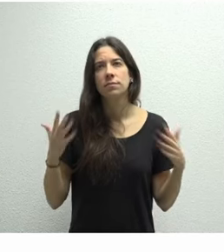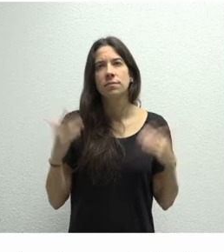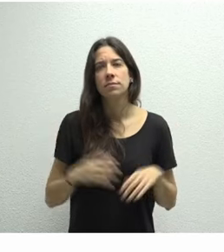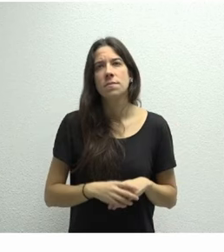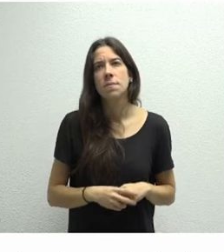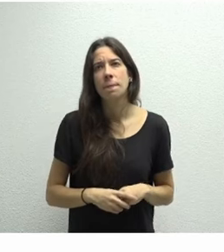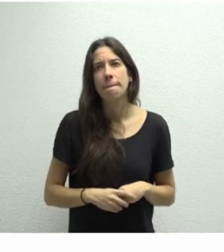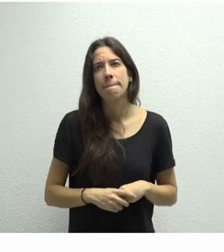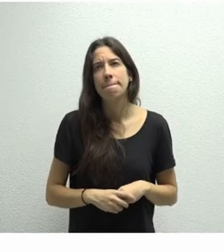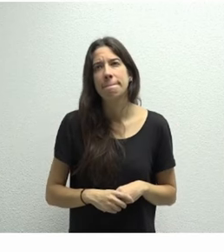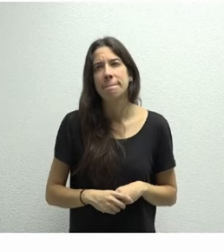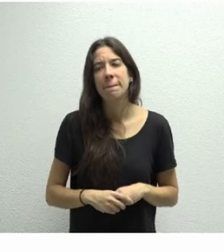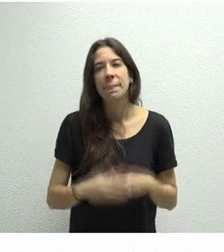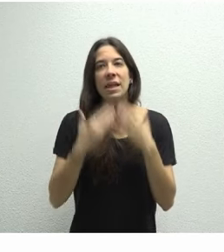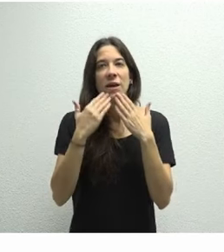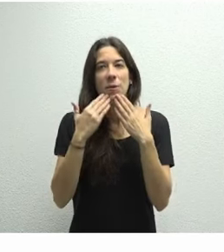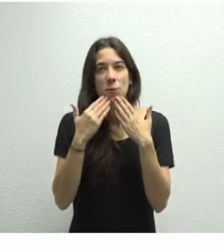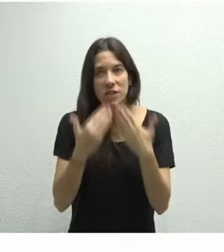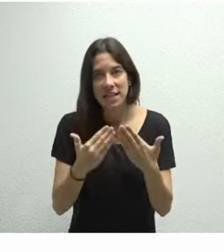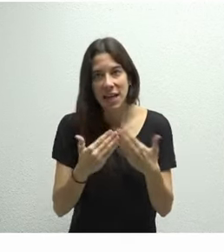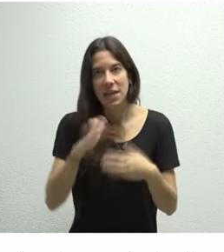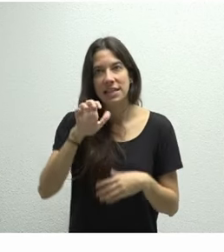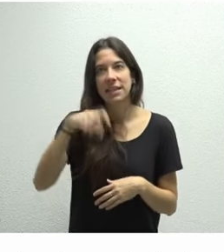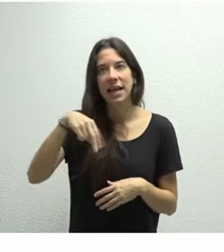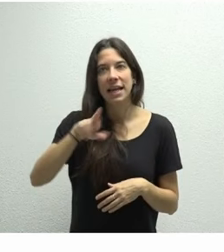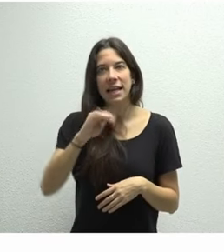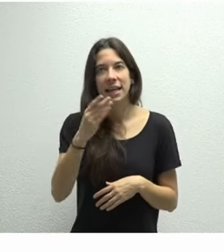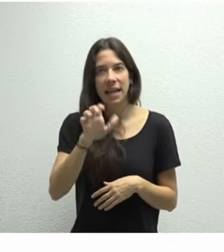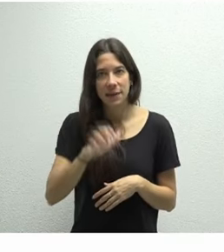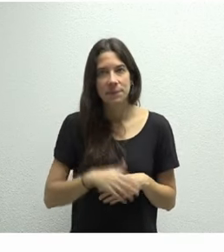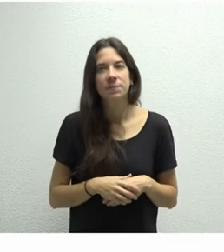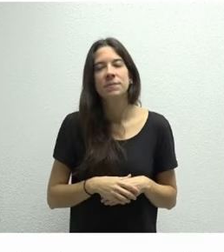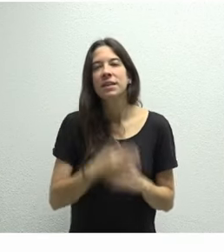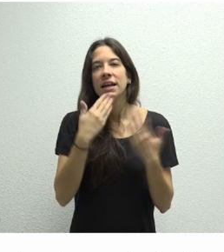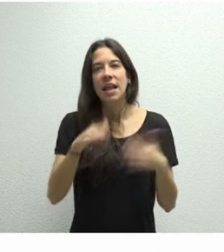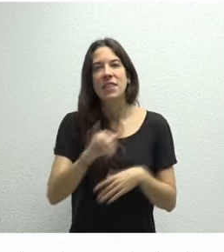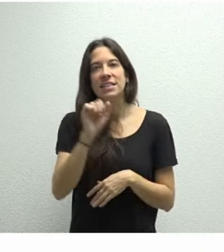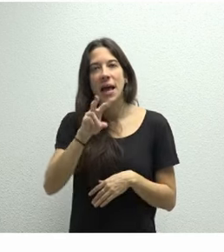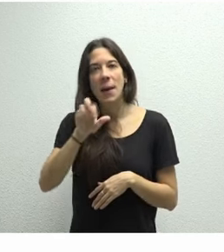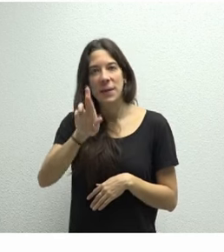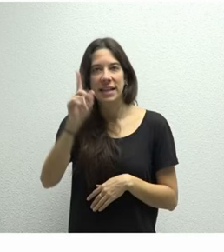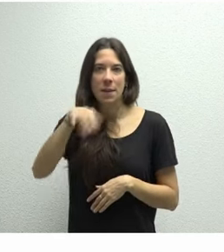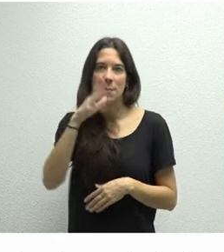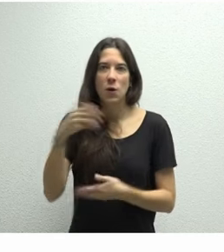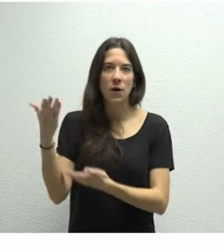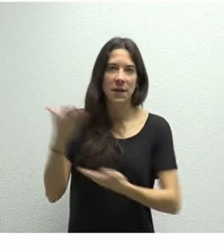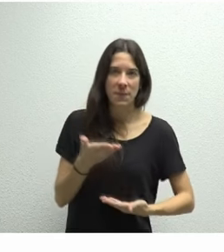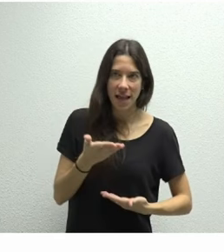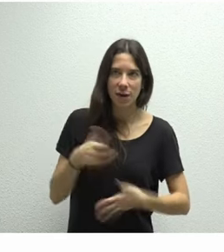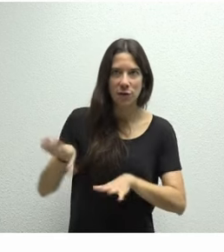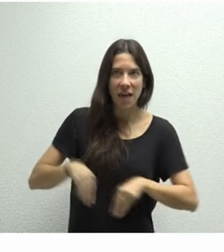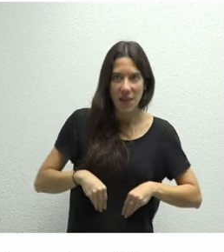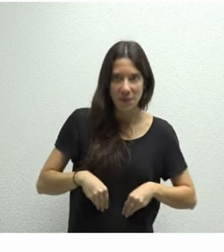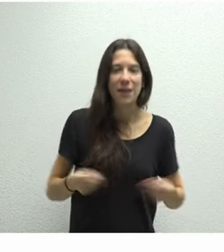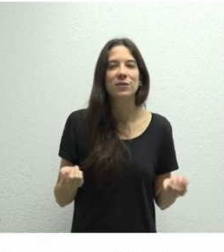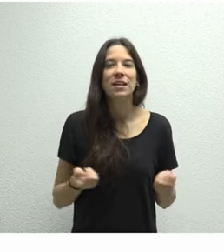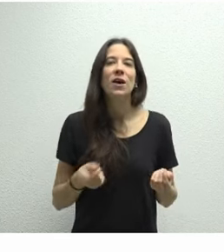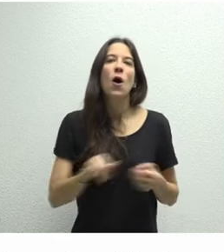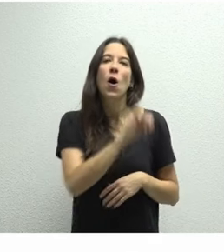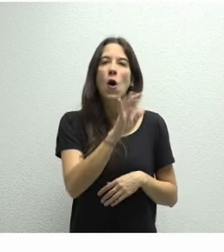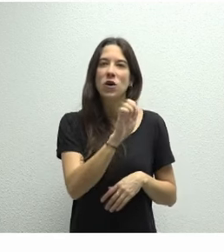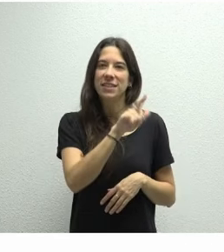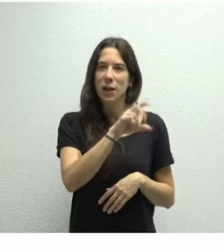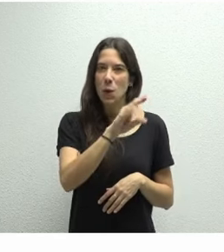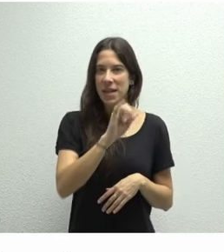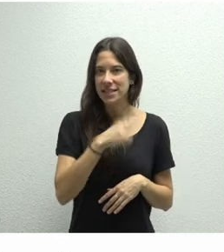disposición muchas graci as que Gracias Javier por acogernos nos gusta José Luis pero tú también nos gustas nos gusta mucho que